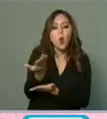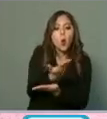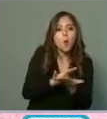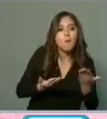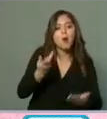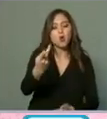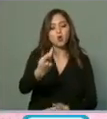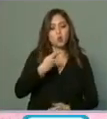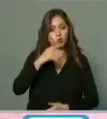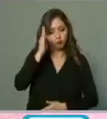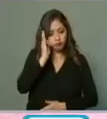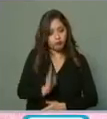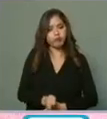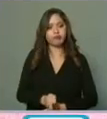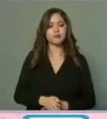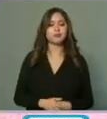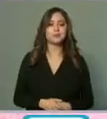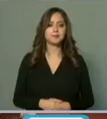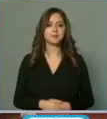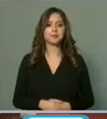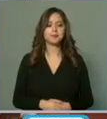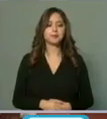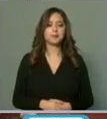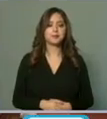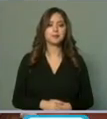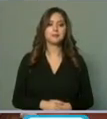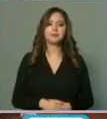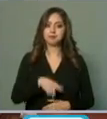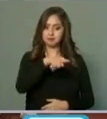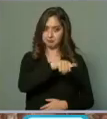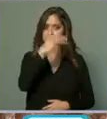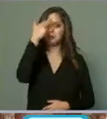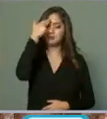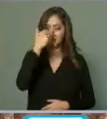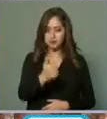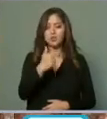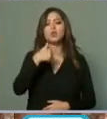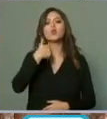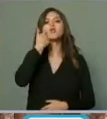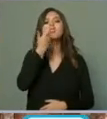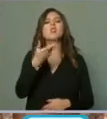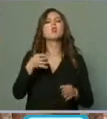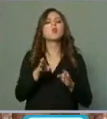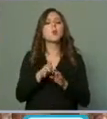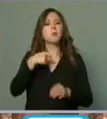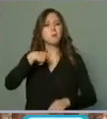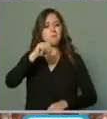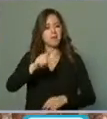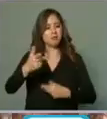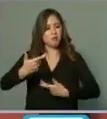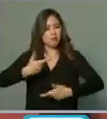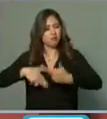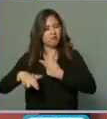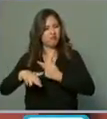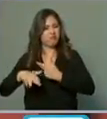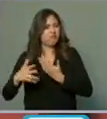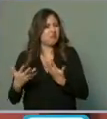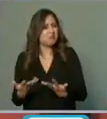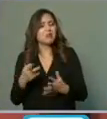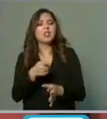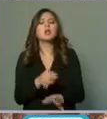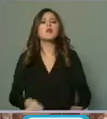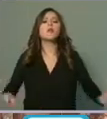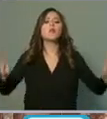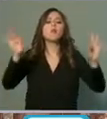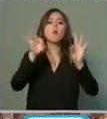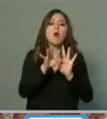entrarle juntos en ese. Eso está padre. La verdad es que sí está muy padre y me encantaría retomar lo que justo estabas diciendo. Qué